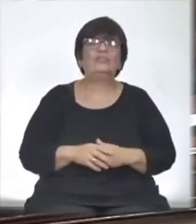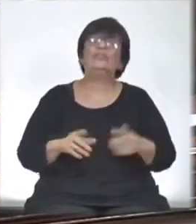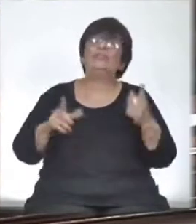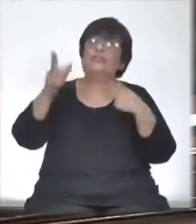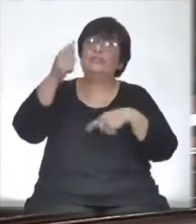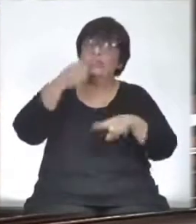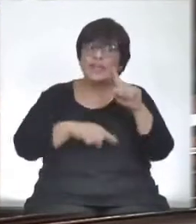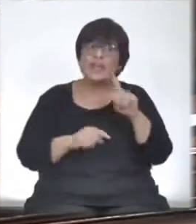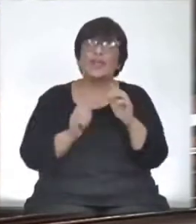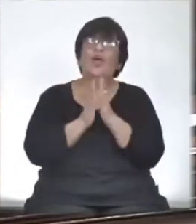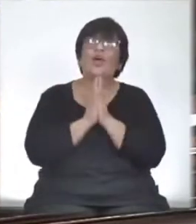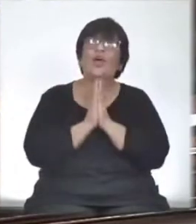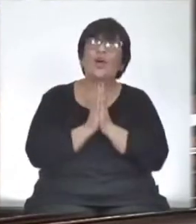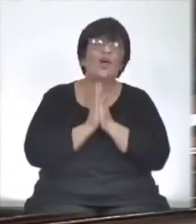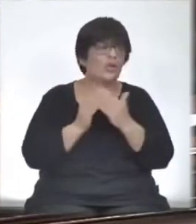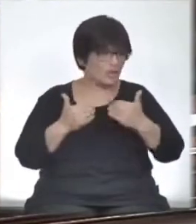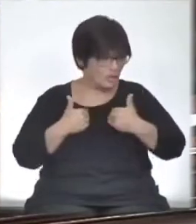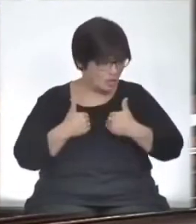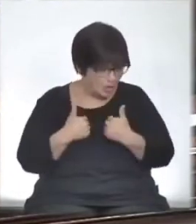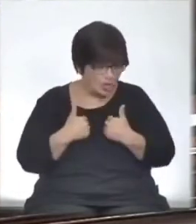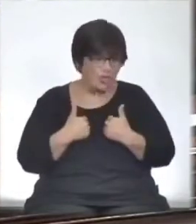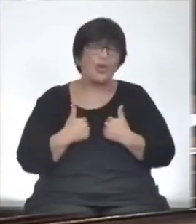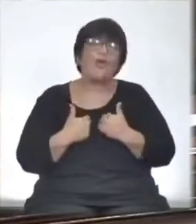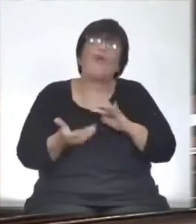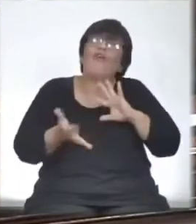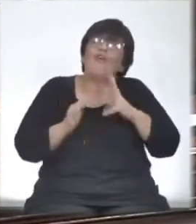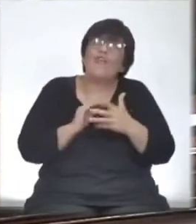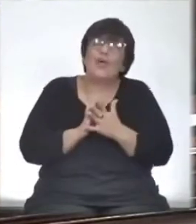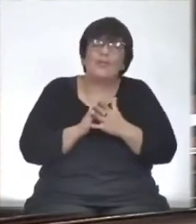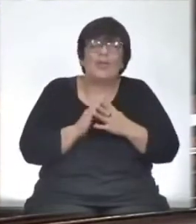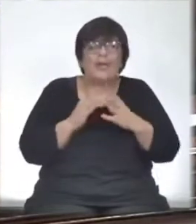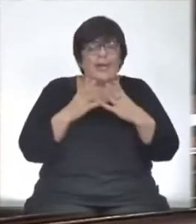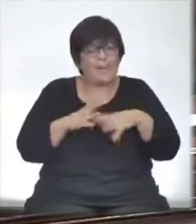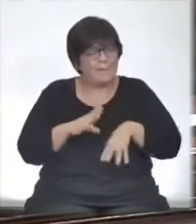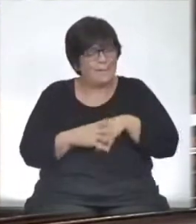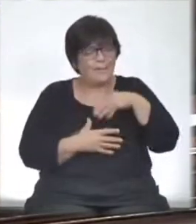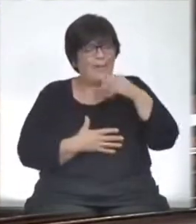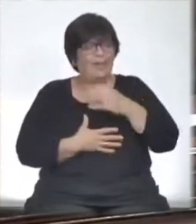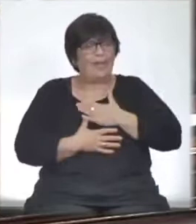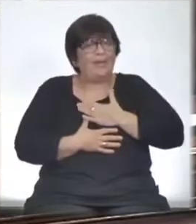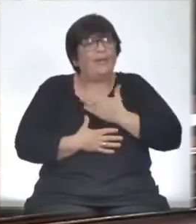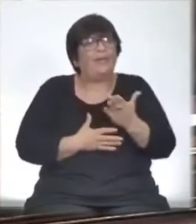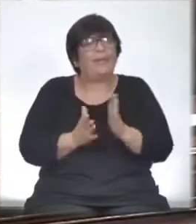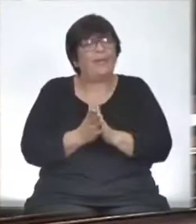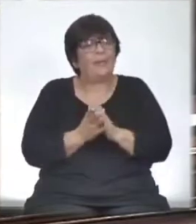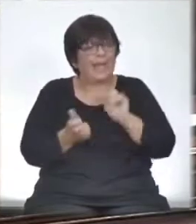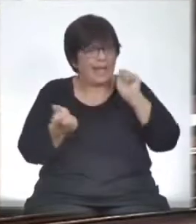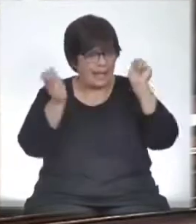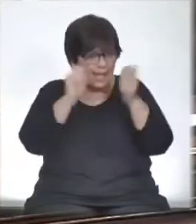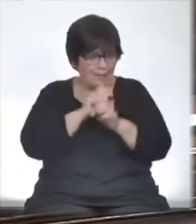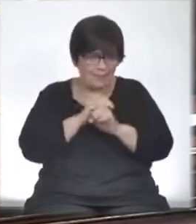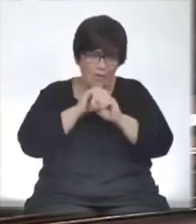Pero cuando rezo, siento por divino beso mi alma cristiana encendida.